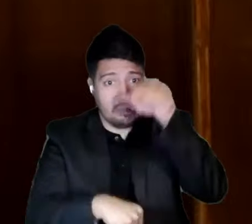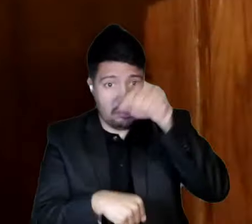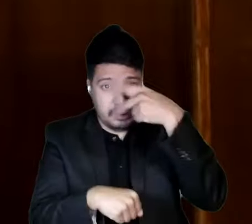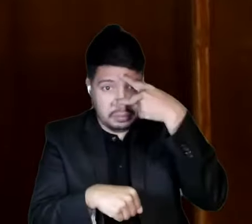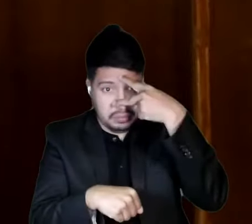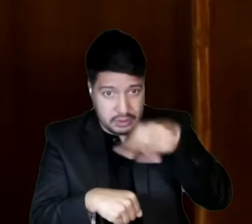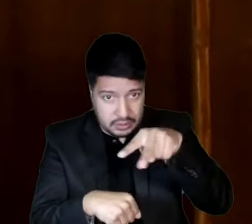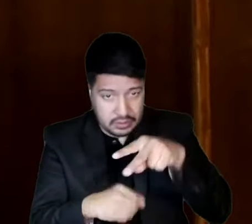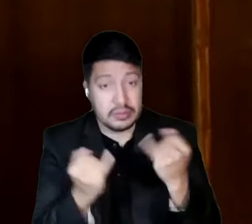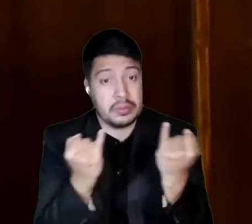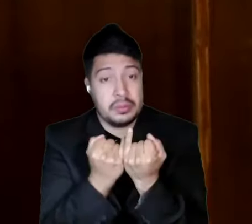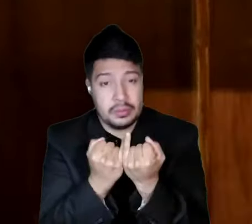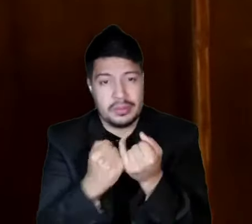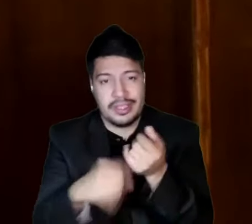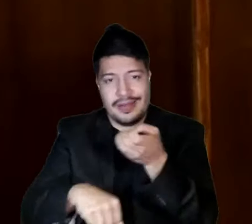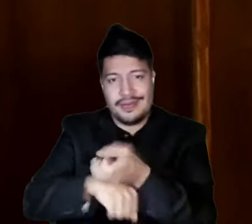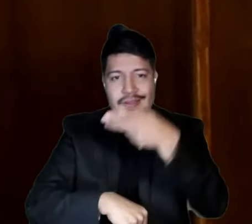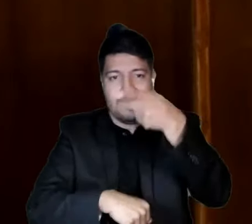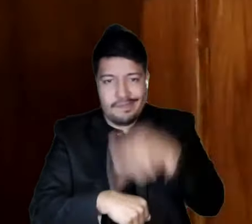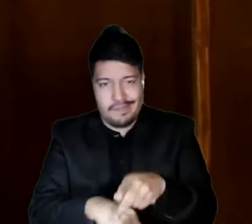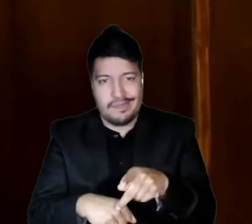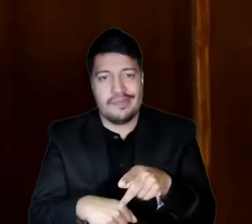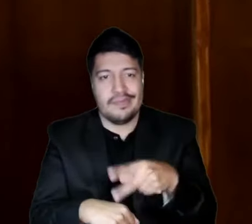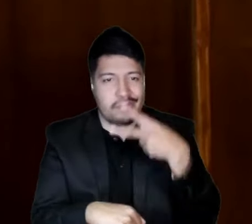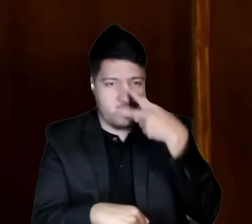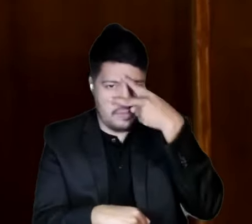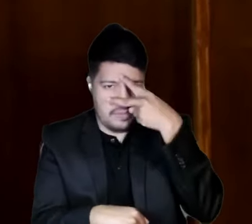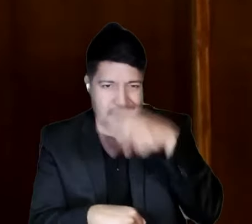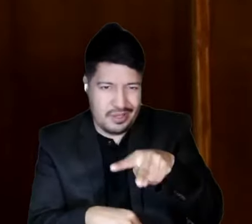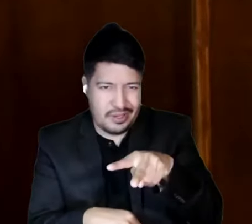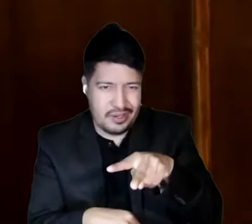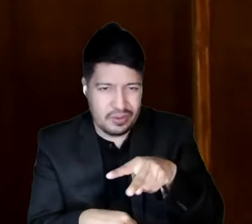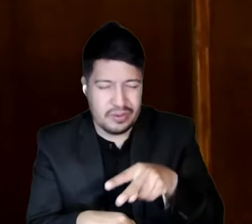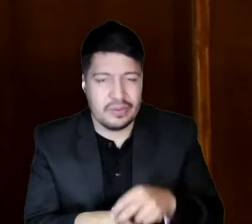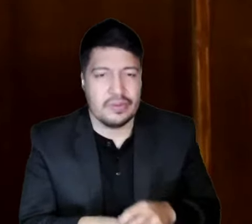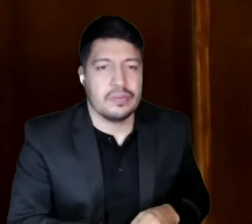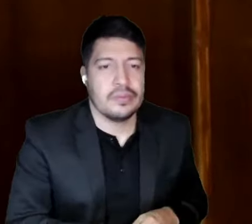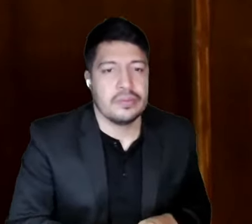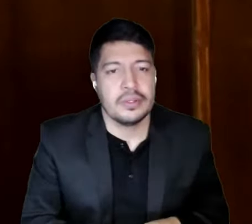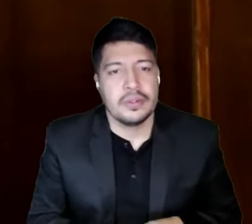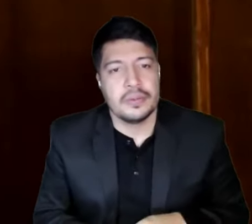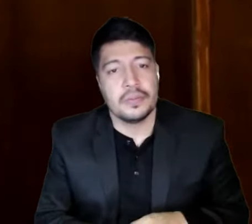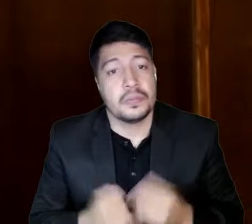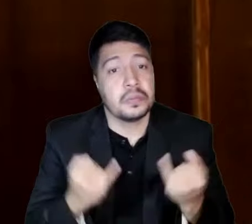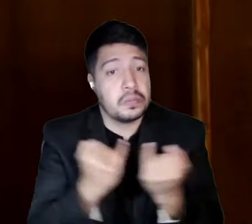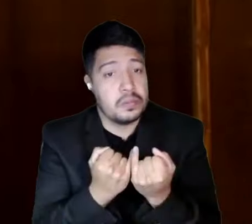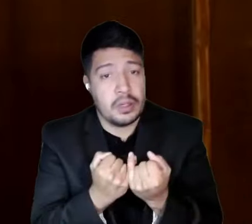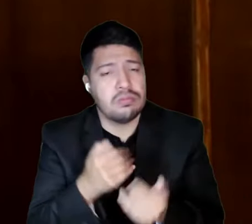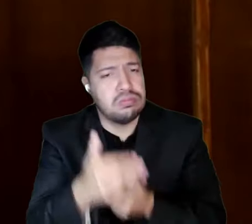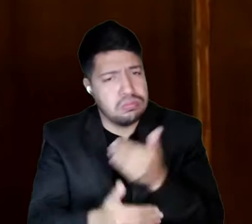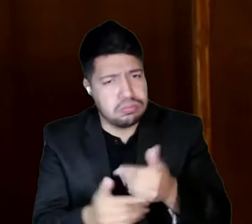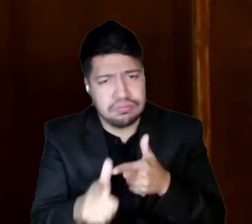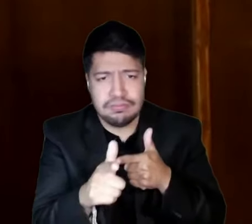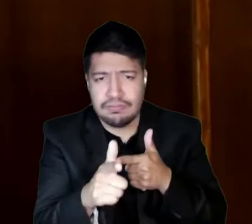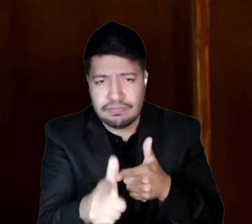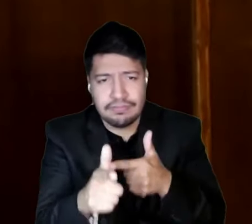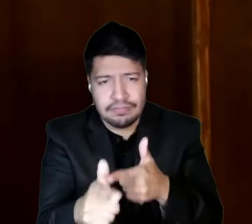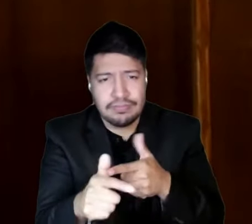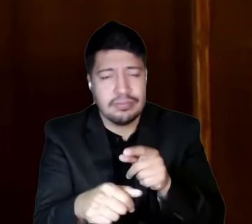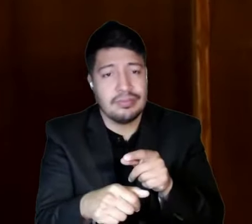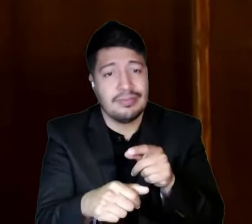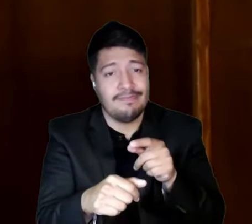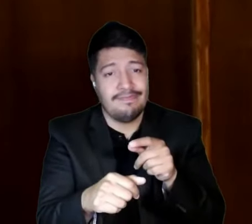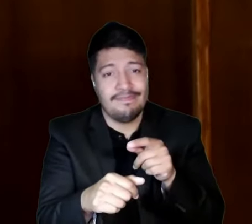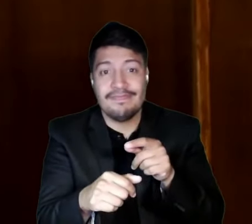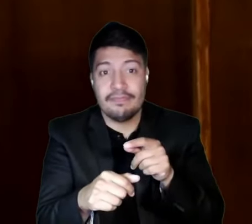Estado libre y soberano de México así y como proceso permanente debe de ser el medio de lograr el proceso